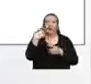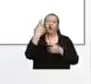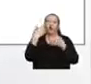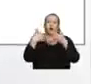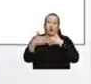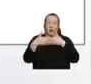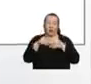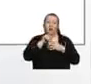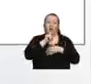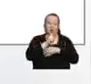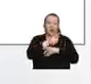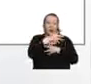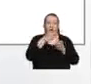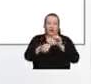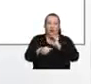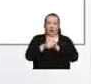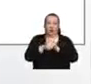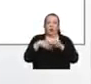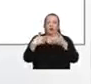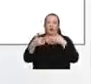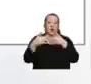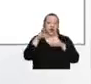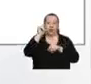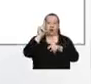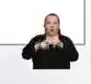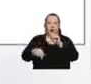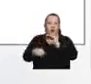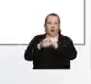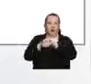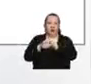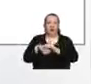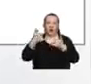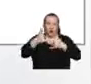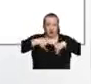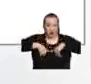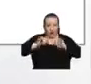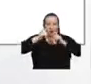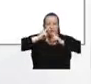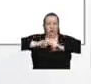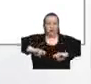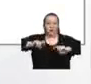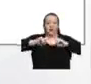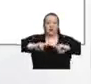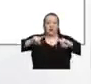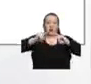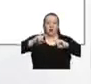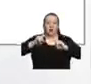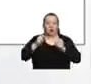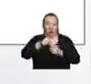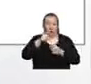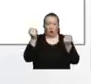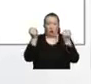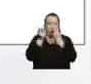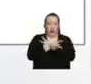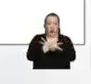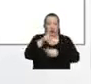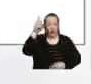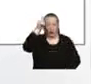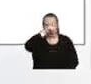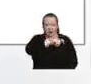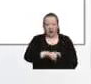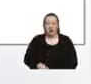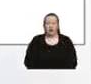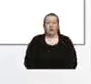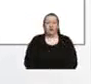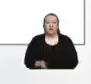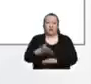ocultarlo pero no pudieron ocultarlo de panamá y hay que seguir investigar esta situación extremadamente grave volvamos por favor a la